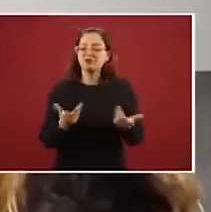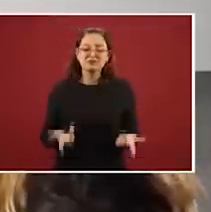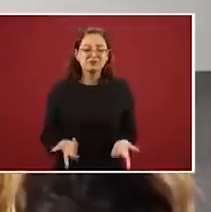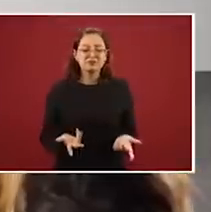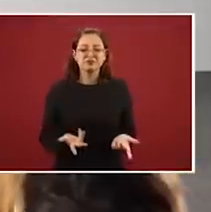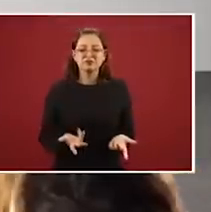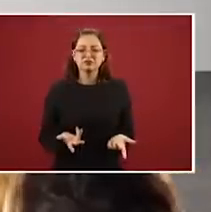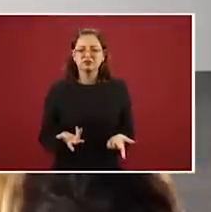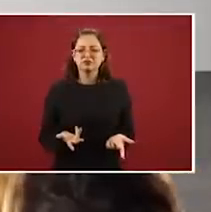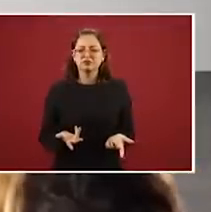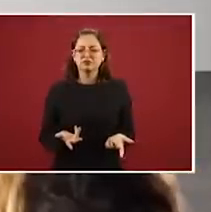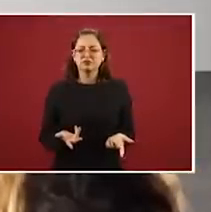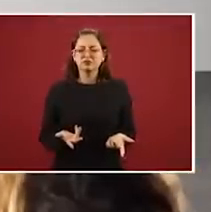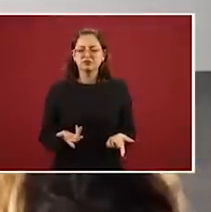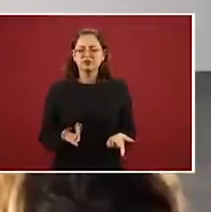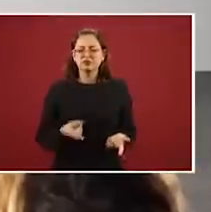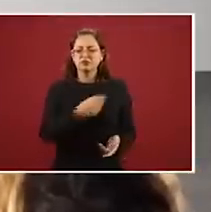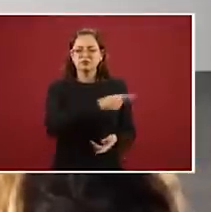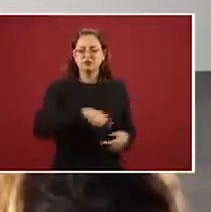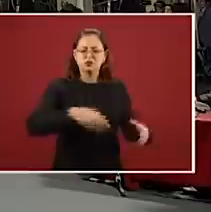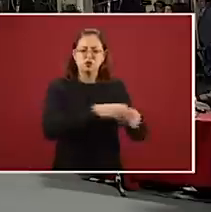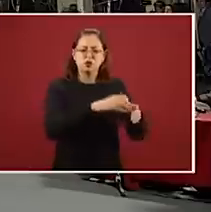¿cómo le llaman al monopolio?